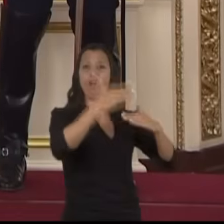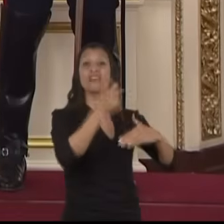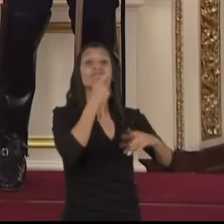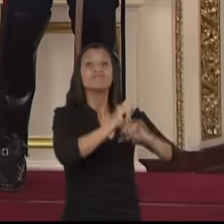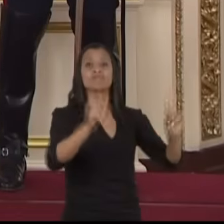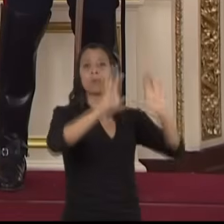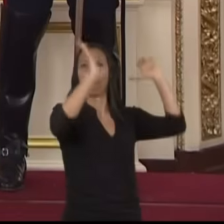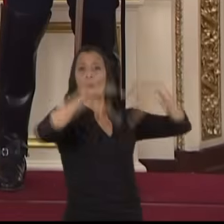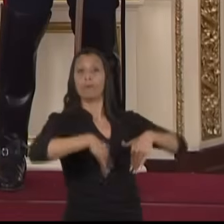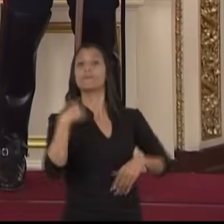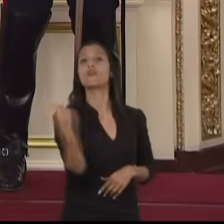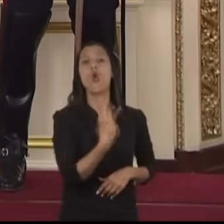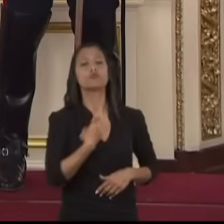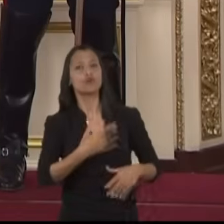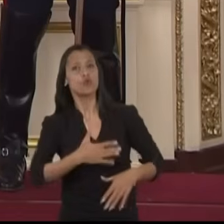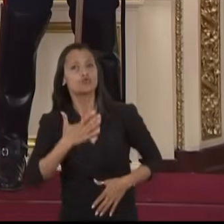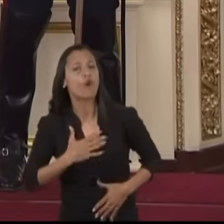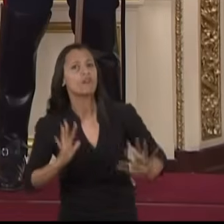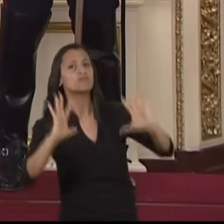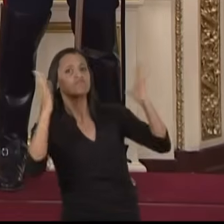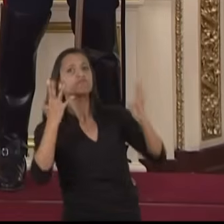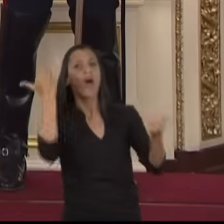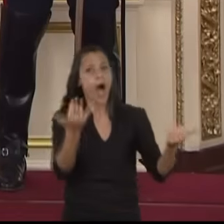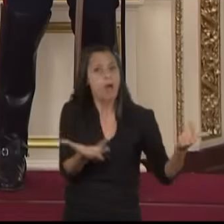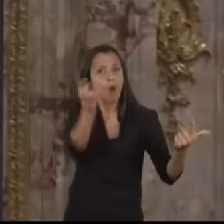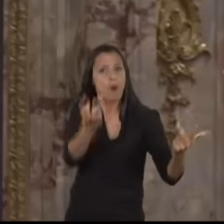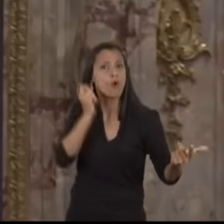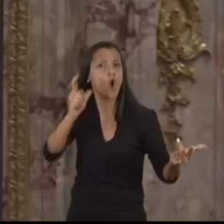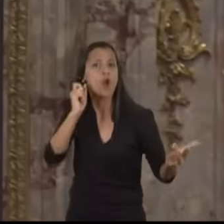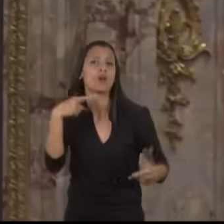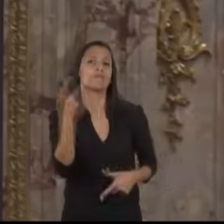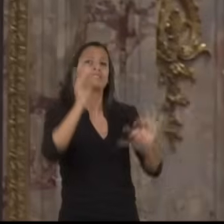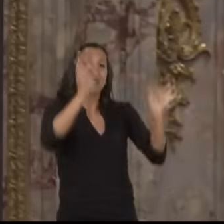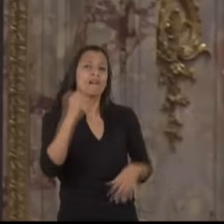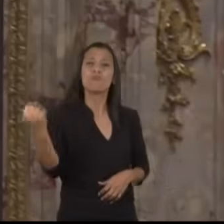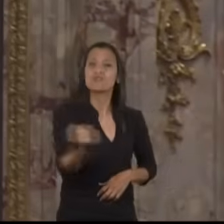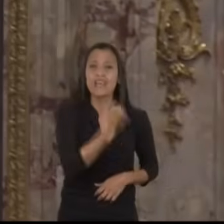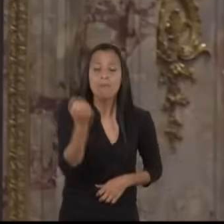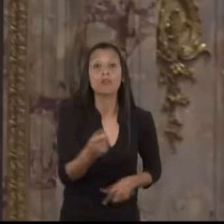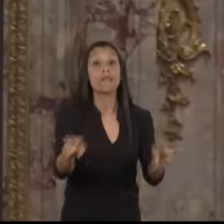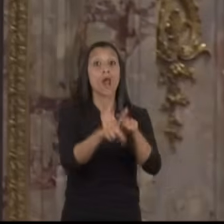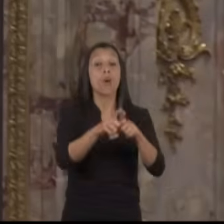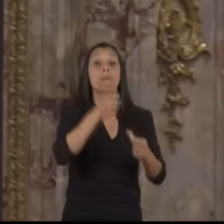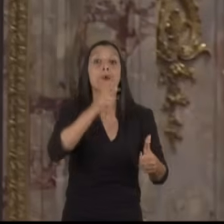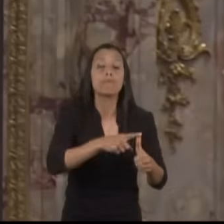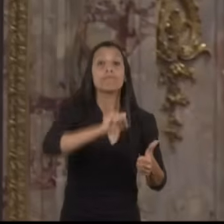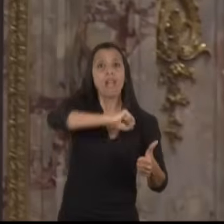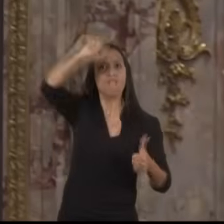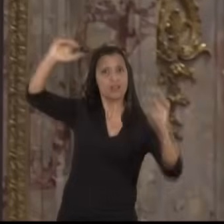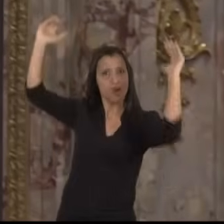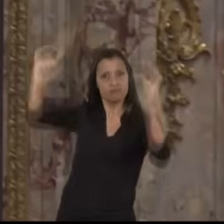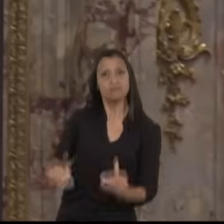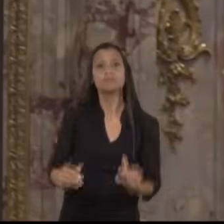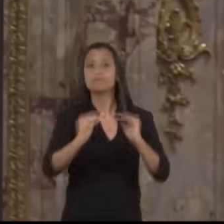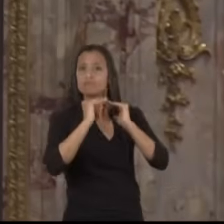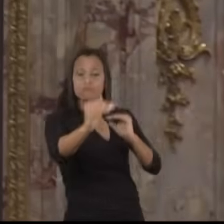Nosotros celebramos estos éxitos porque sabemos la importancia que tienen. Celebramos la baja sostenida de la inflación, la baja de